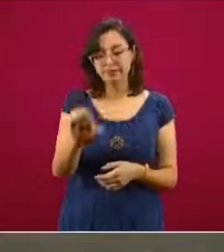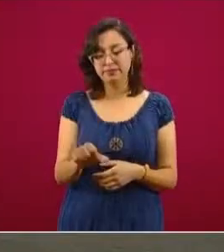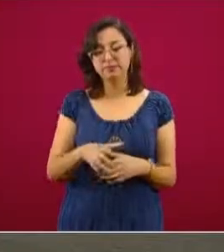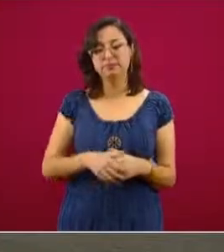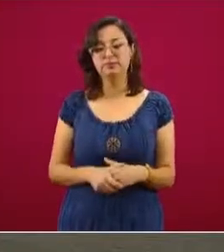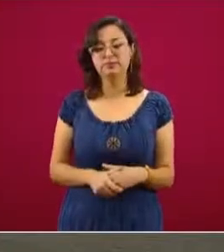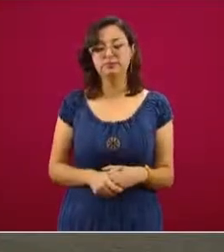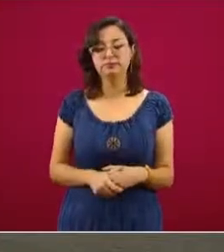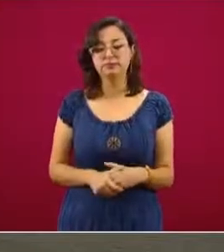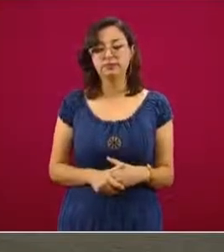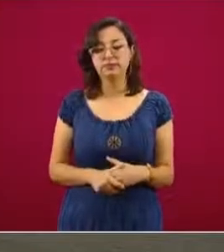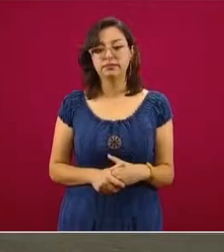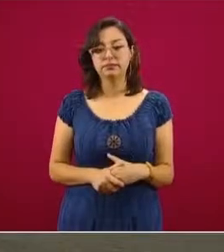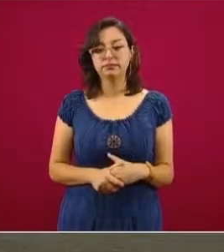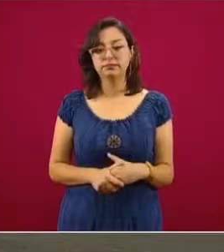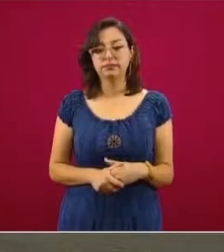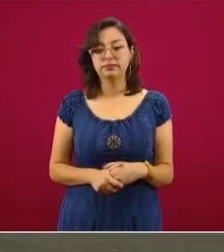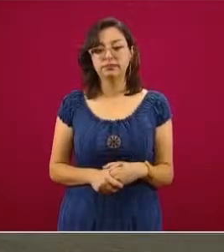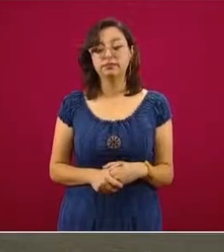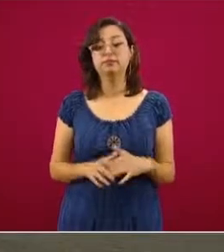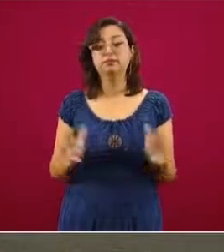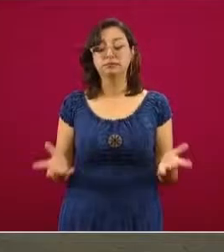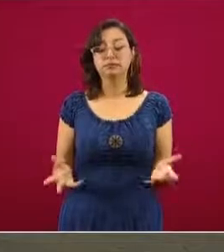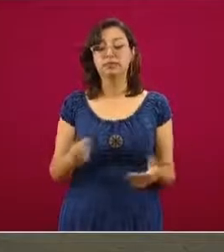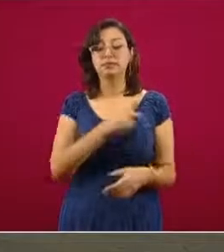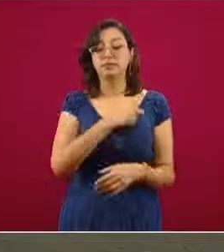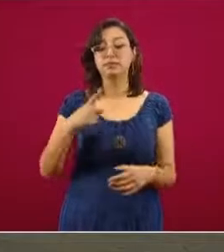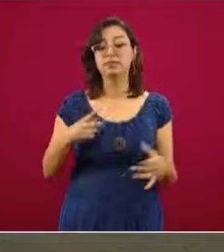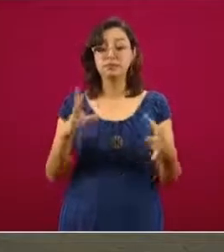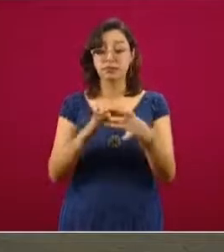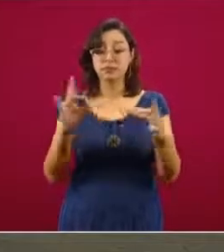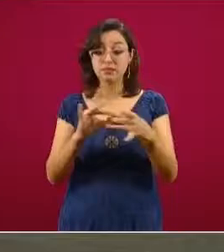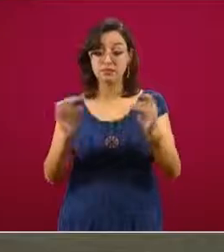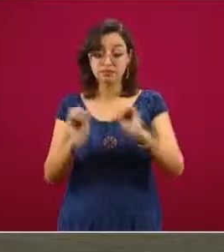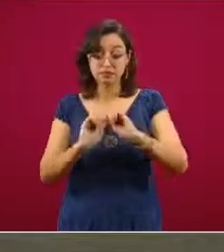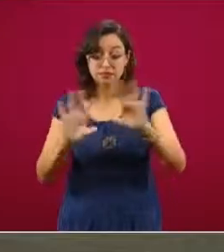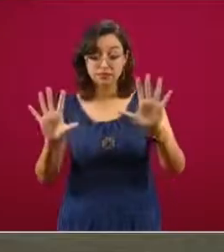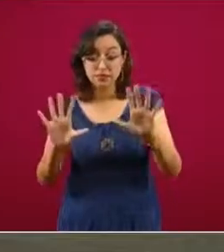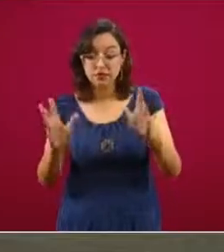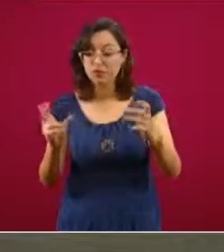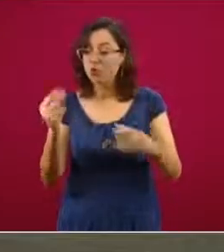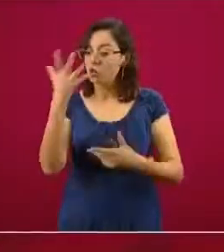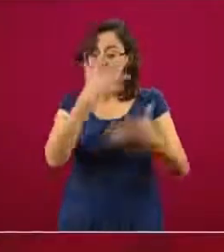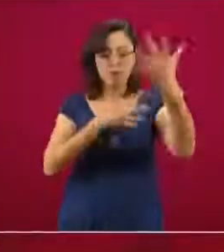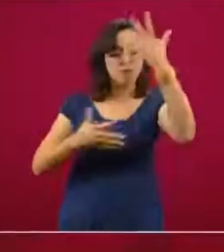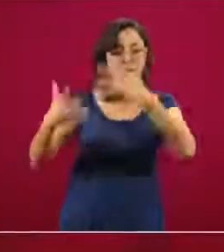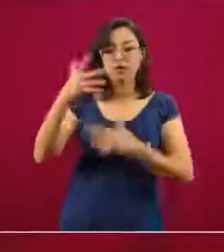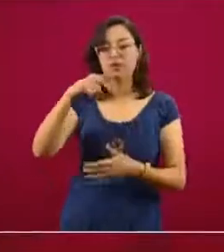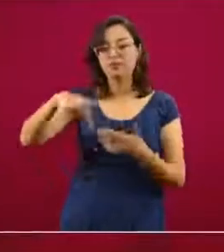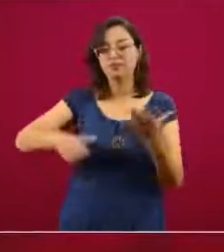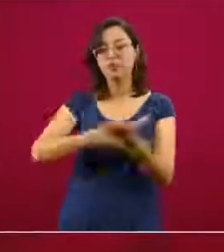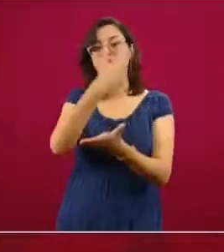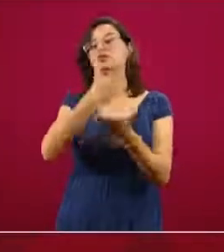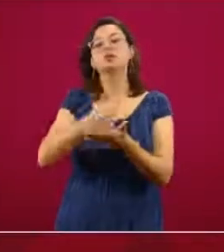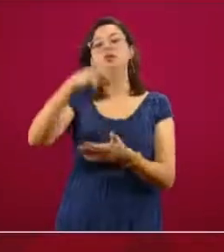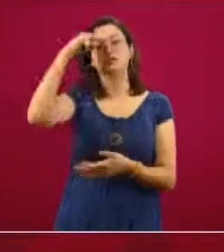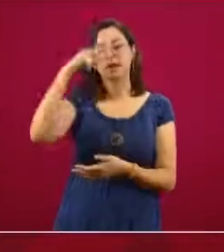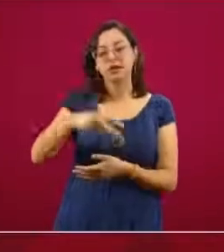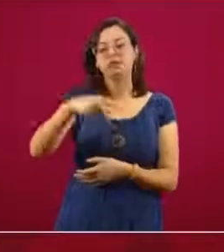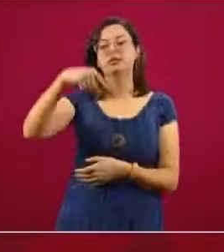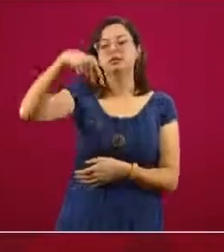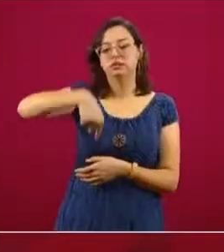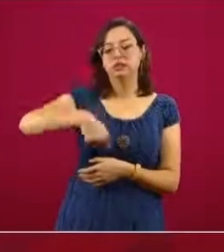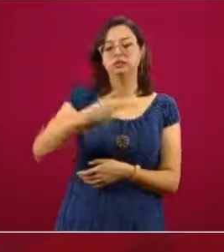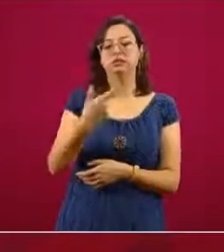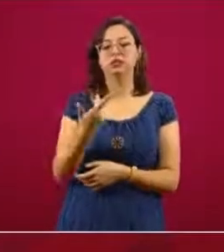Aquí nomás, para que no se confunda la audiencia, esto que explicó la jefa de gobierno de la Ciudad de México y el maestro Zoe Robledo,